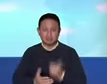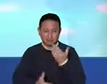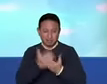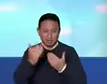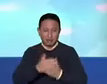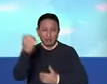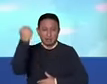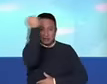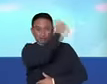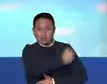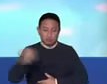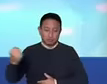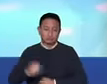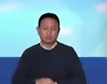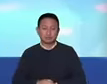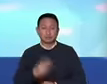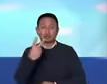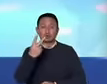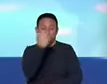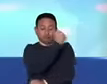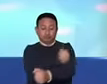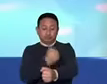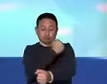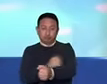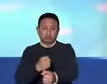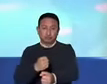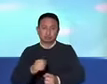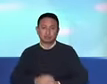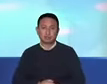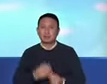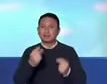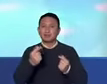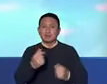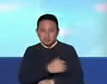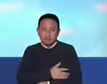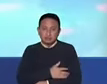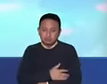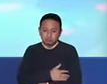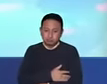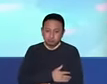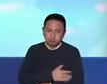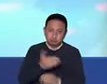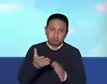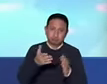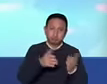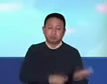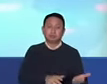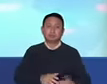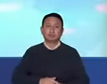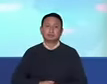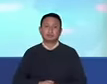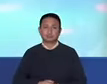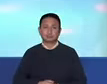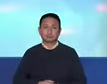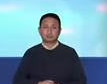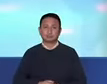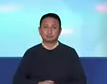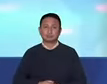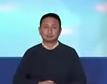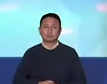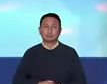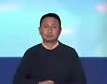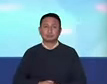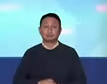con el puñal, le propinó dos cortes certeros que en cuestión de segundos acabaron con la valentía de su rival y huyó del sitio.